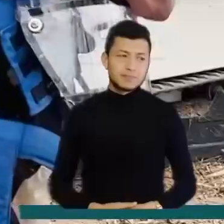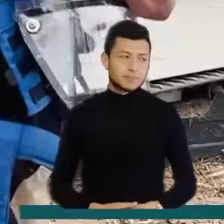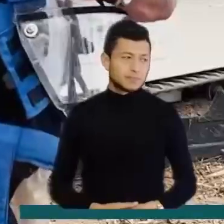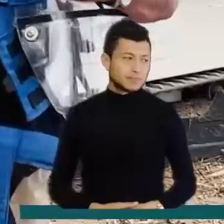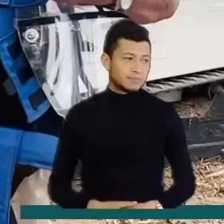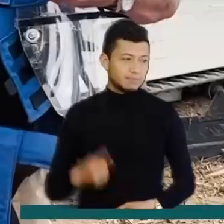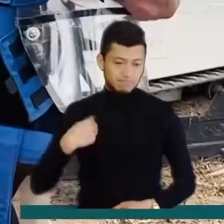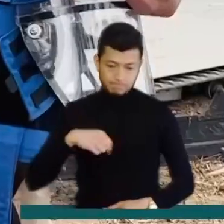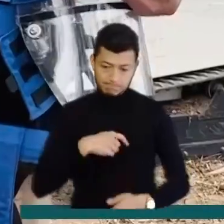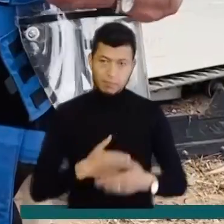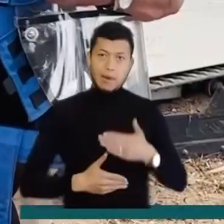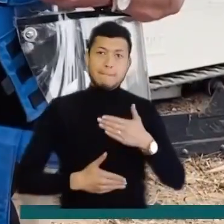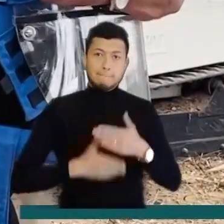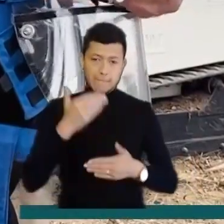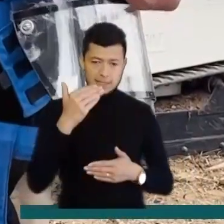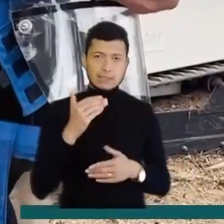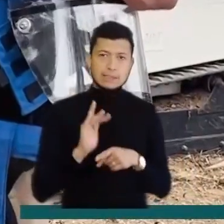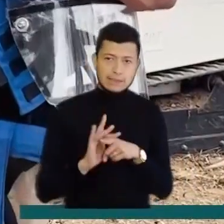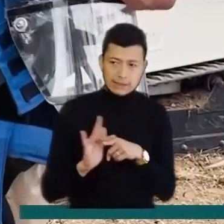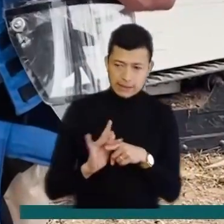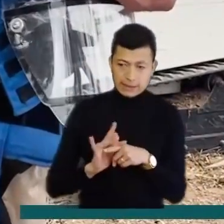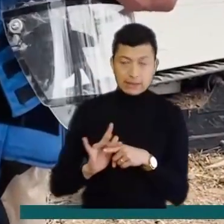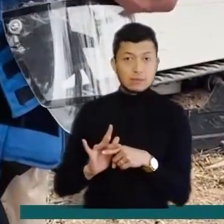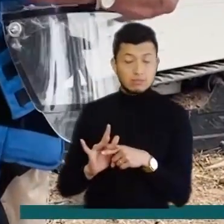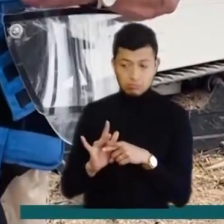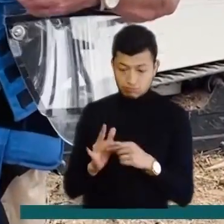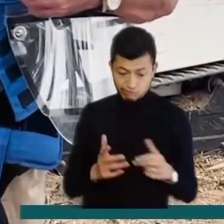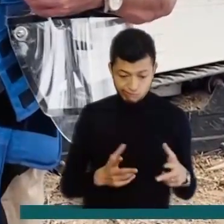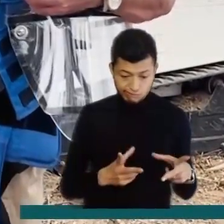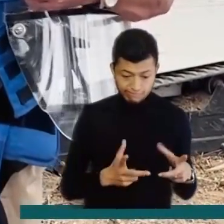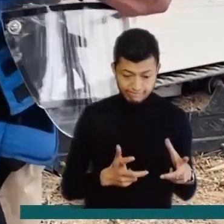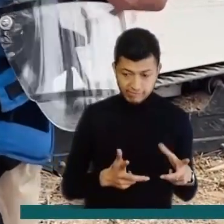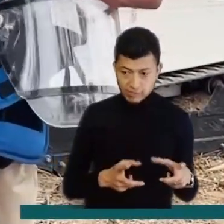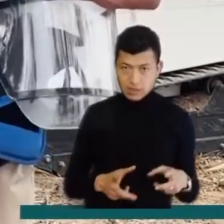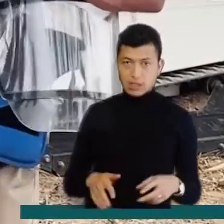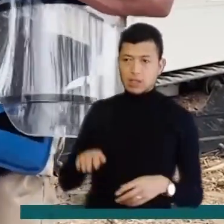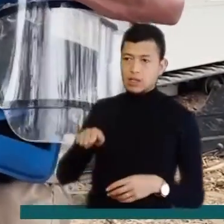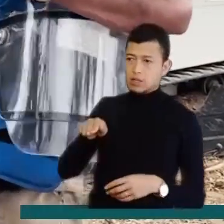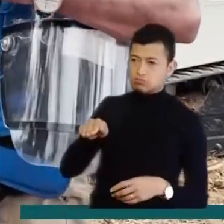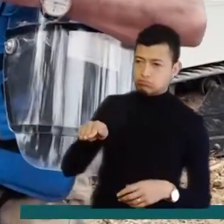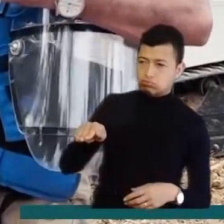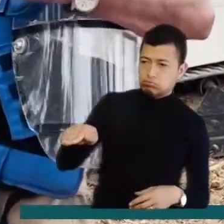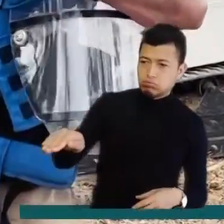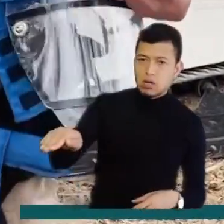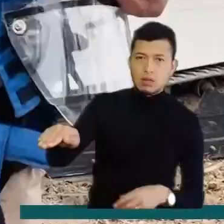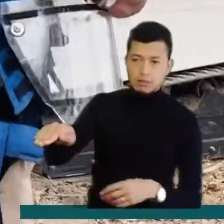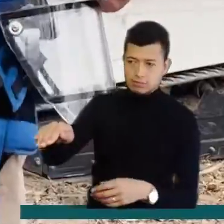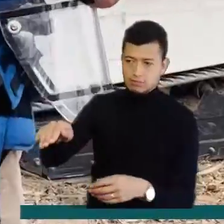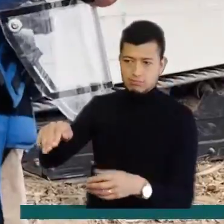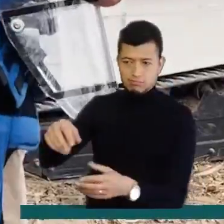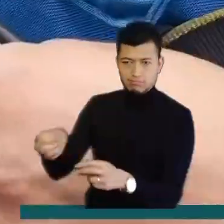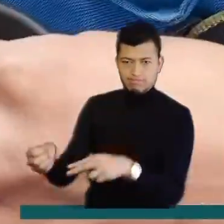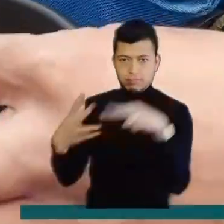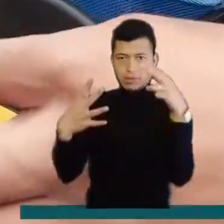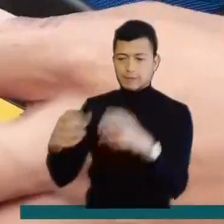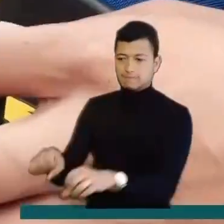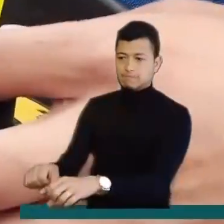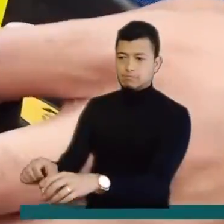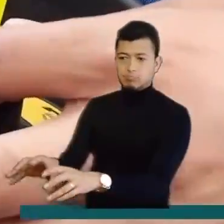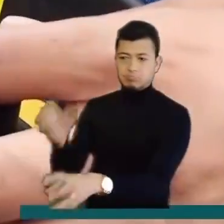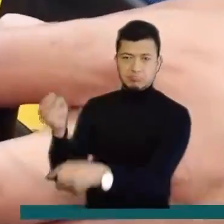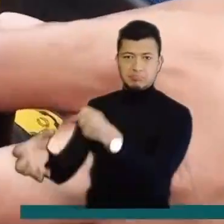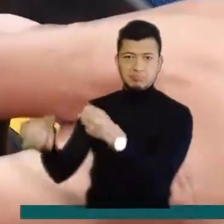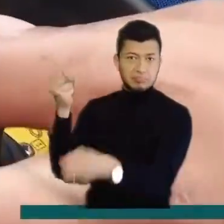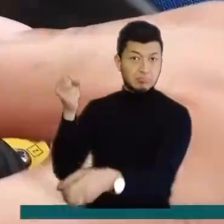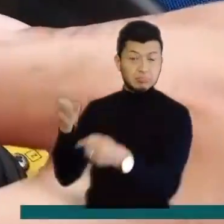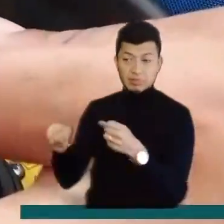Estamos dando inicio al empleo de la técnica del desminado mecánico con nuestros respectivos operadores y el equipo Barreminas. Esta técnica